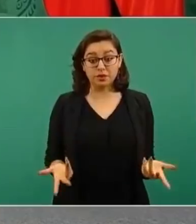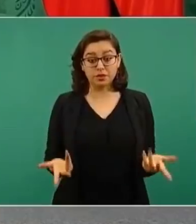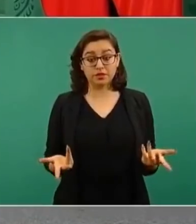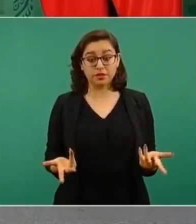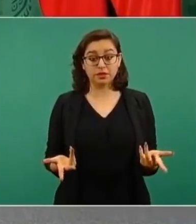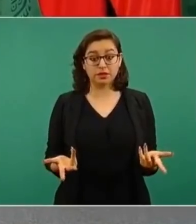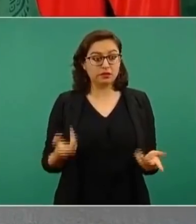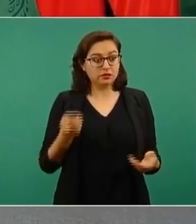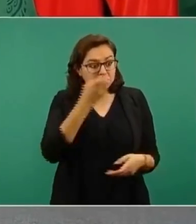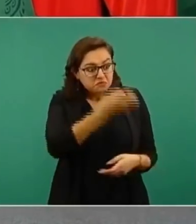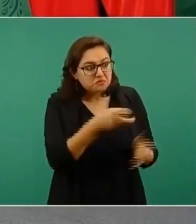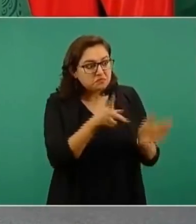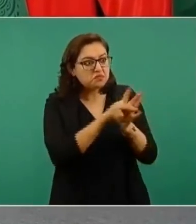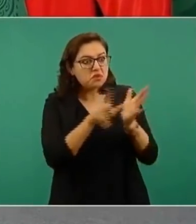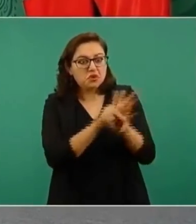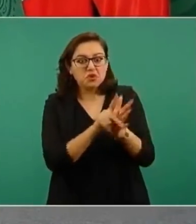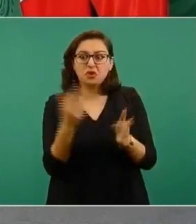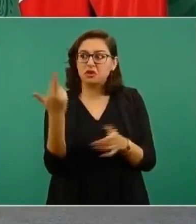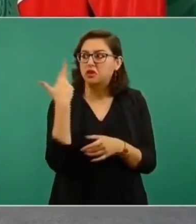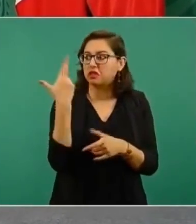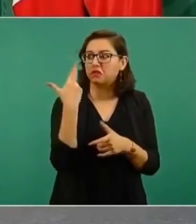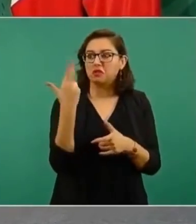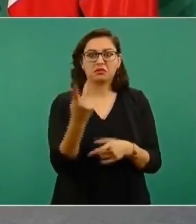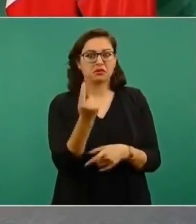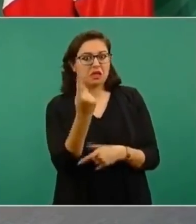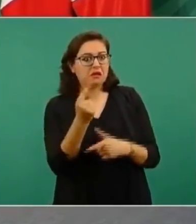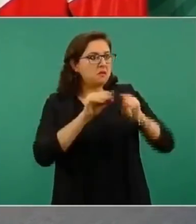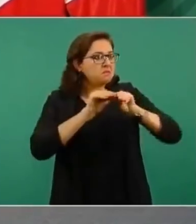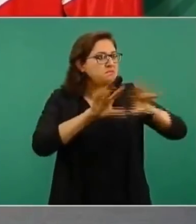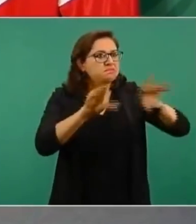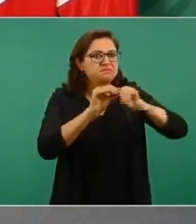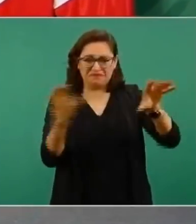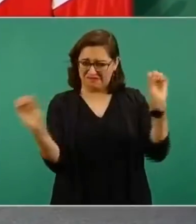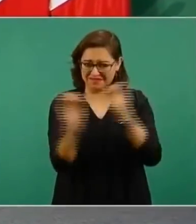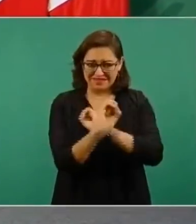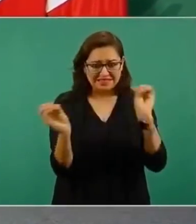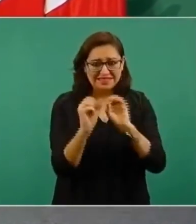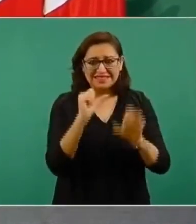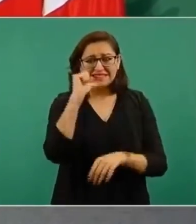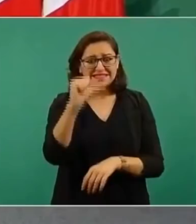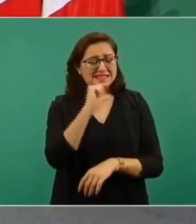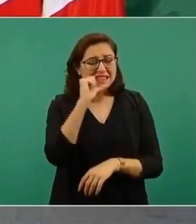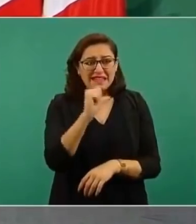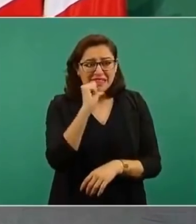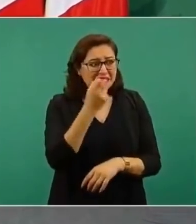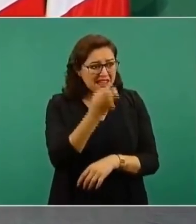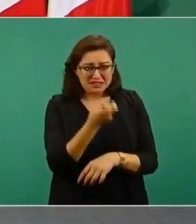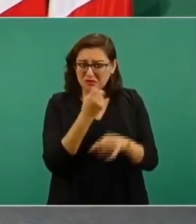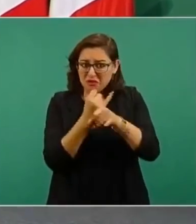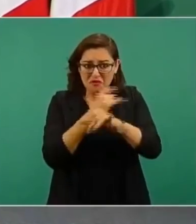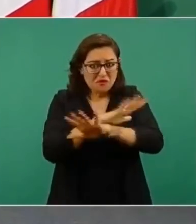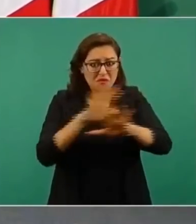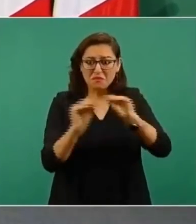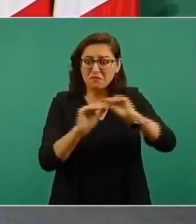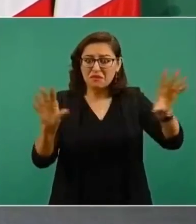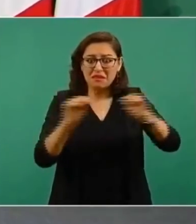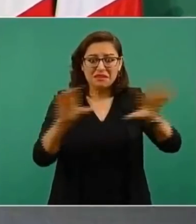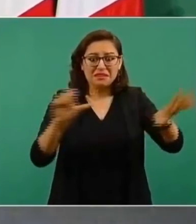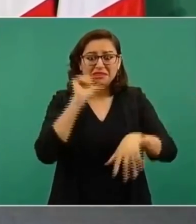la prensa, ni escucho nada en la radio, ni veo nada en la televisión. Se aprobó